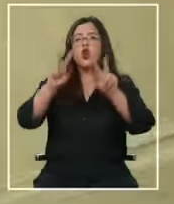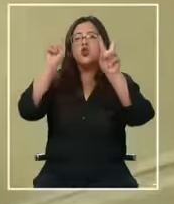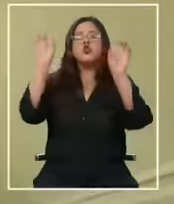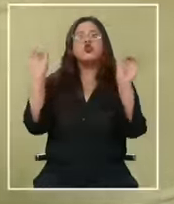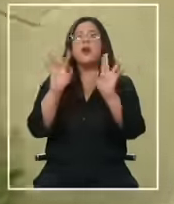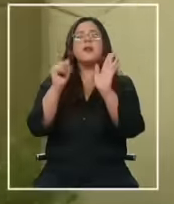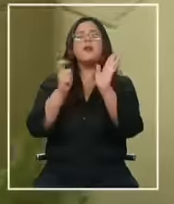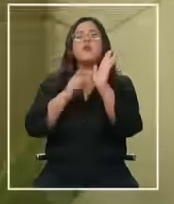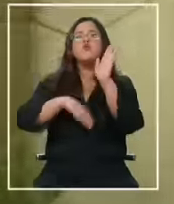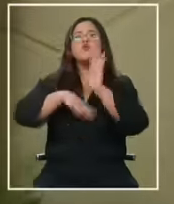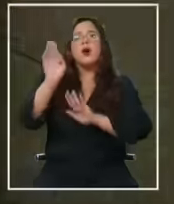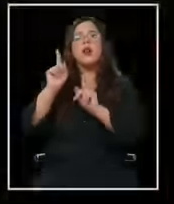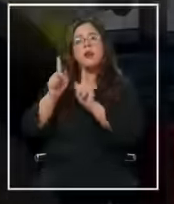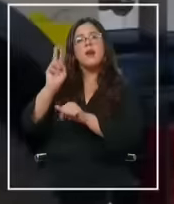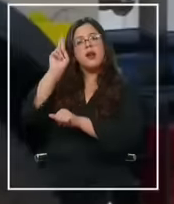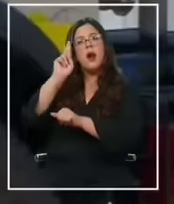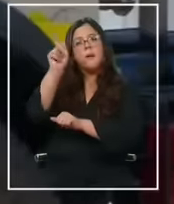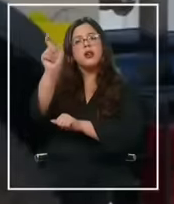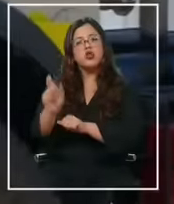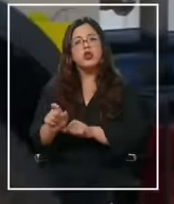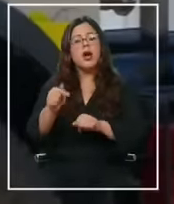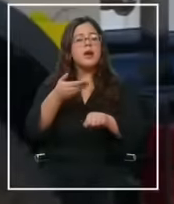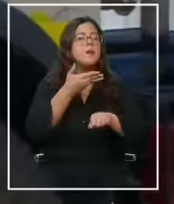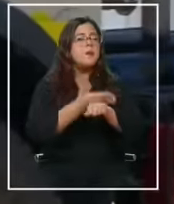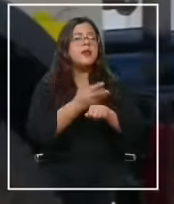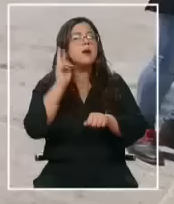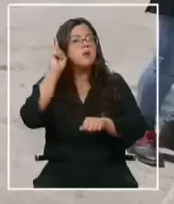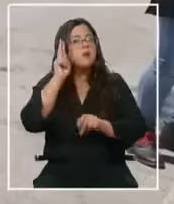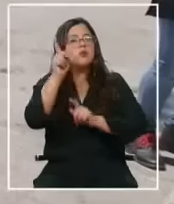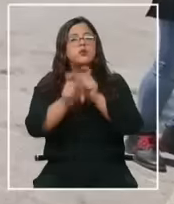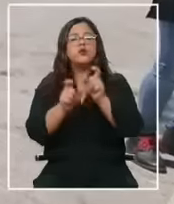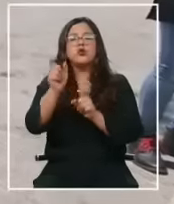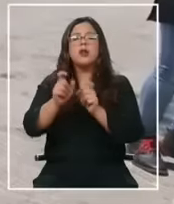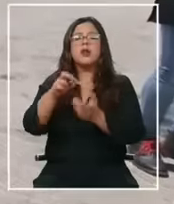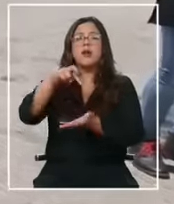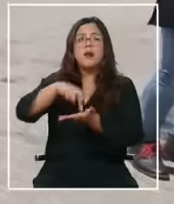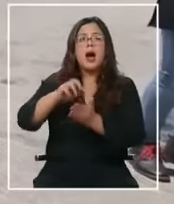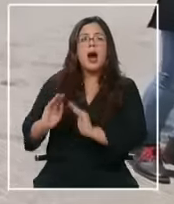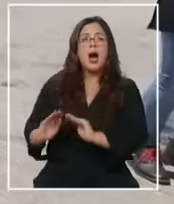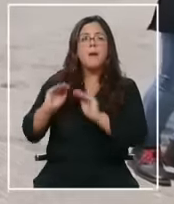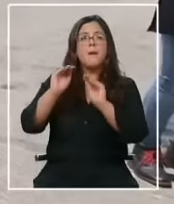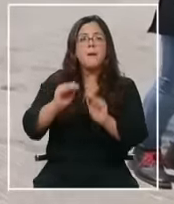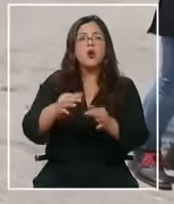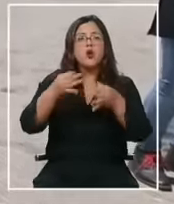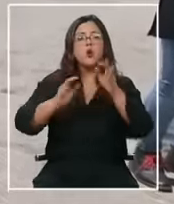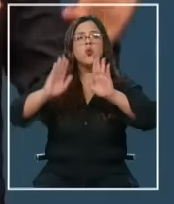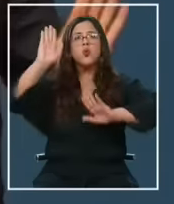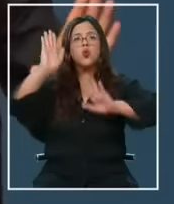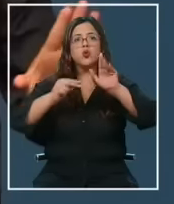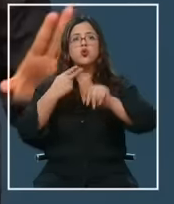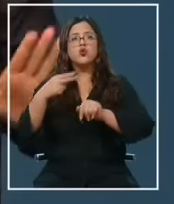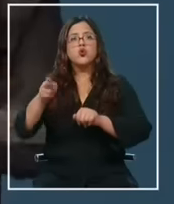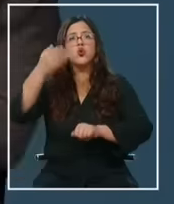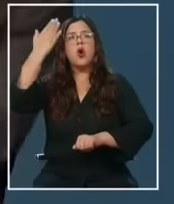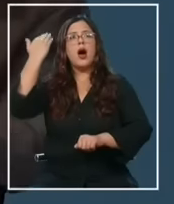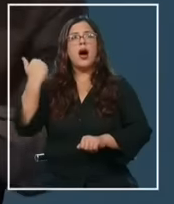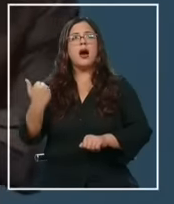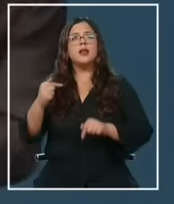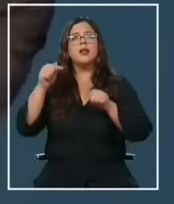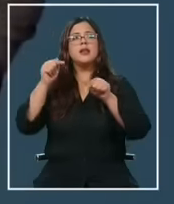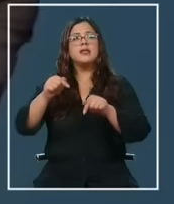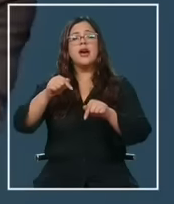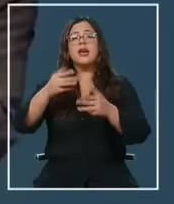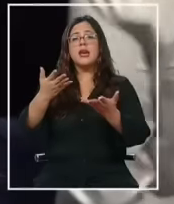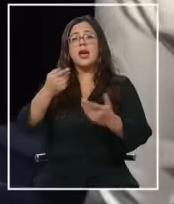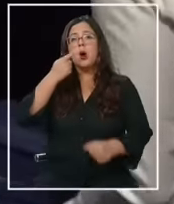rating. Creo que debería reflexionar al respecto. Llamado a reflexionar de parlamentarios del sector que lo apoyaron en su candidatura en el pasado, Mundaca